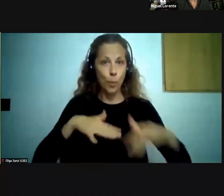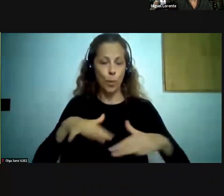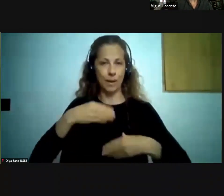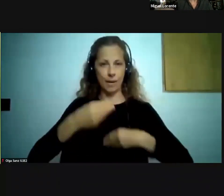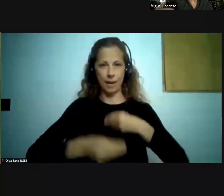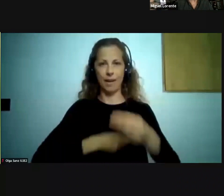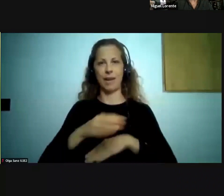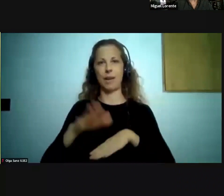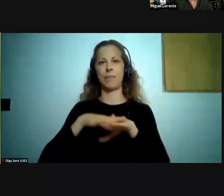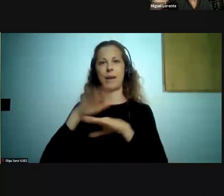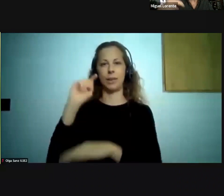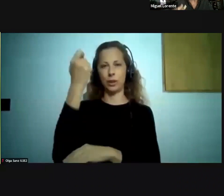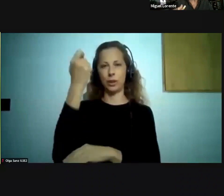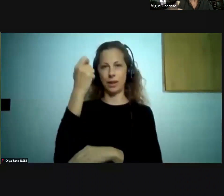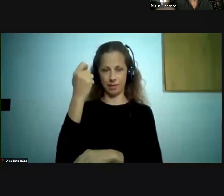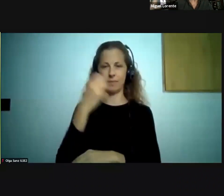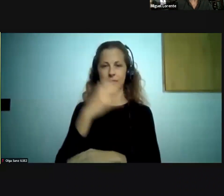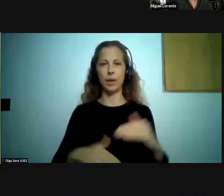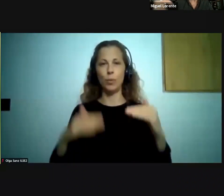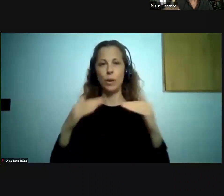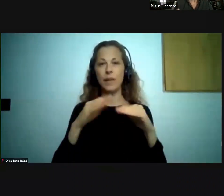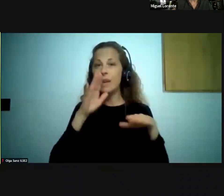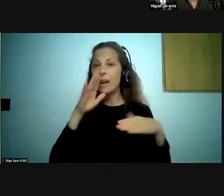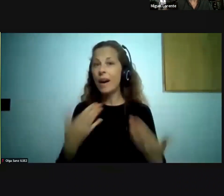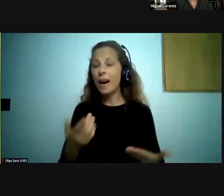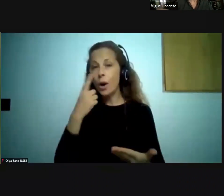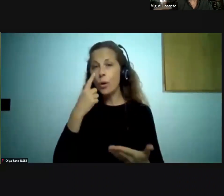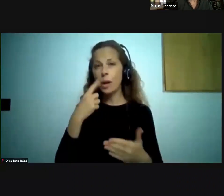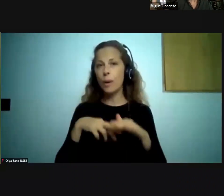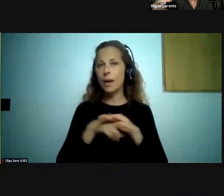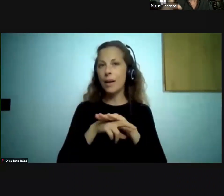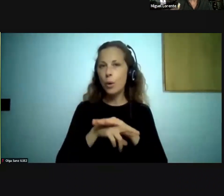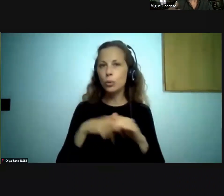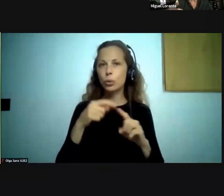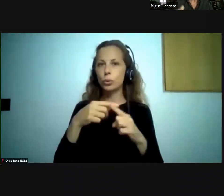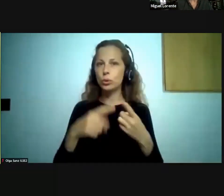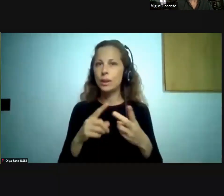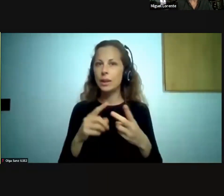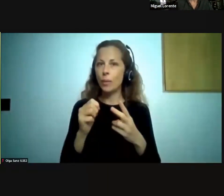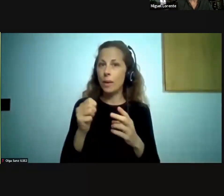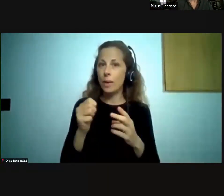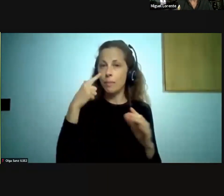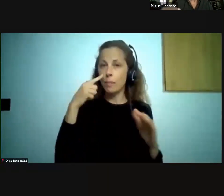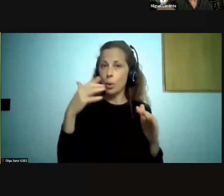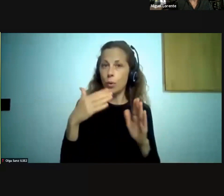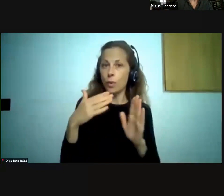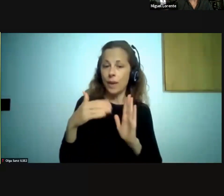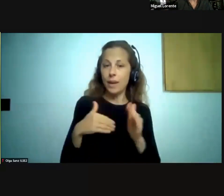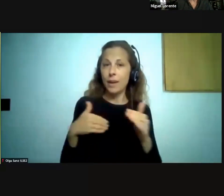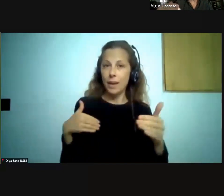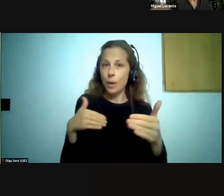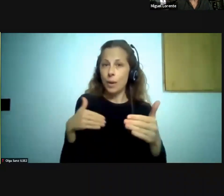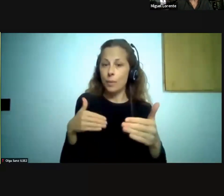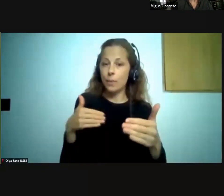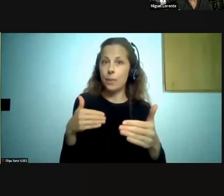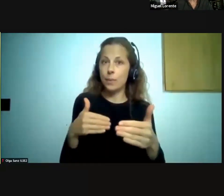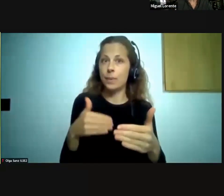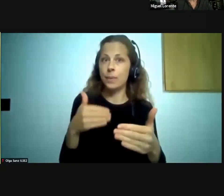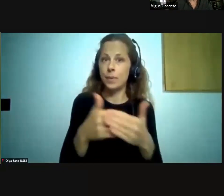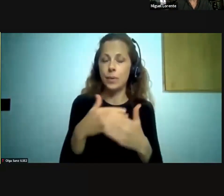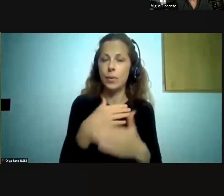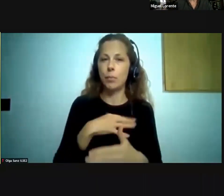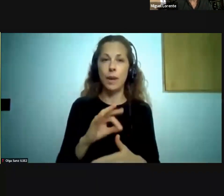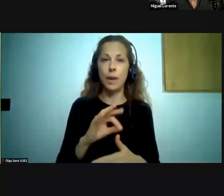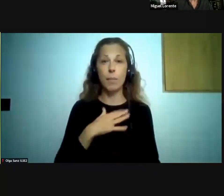mismo, con los medios que ponemos, se va alcanzando o va acercándose a una velocidad que en 60 años estará aquí. Pero eso puede pararse,